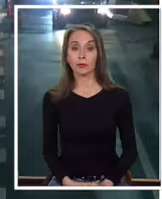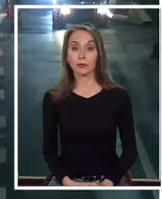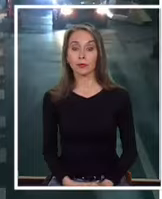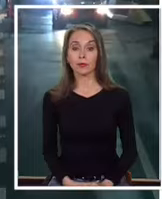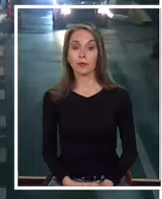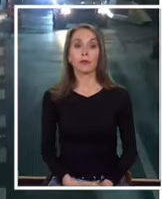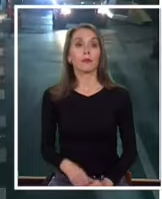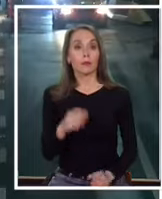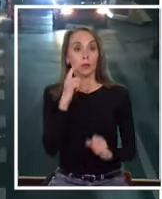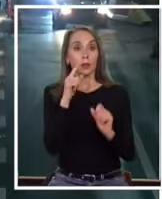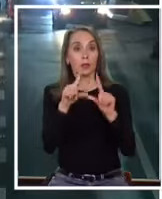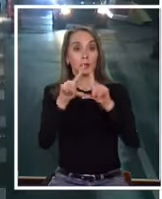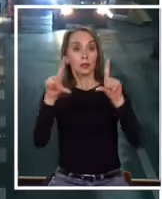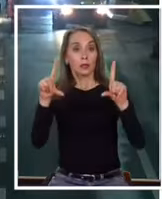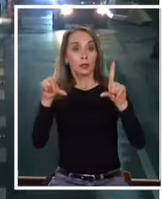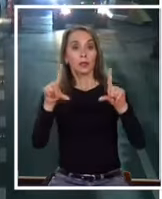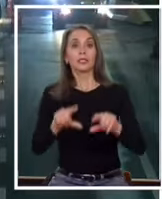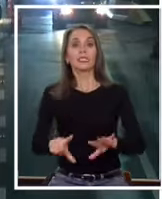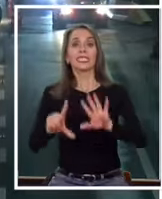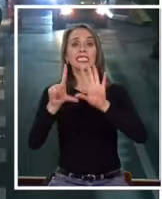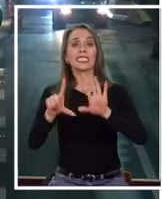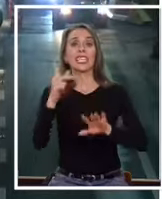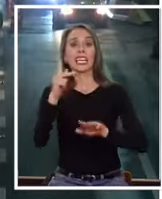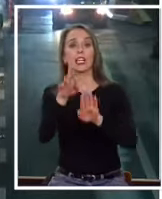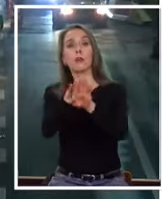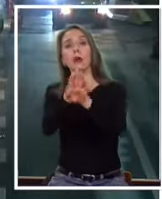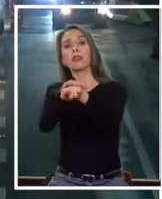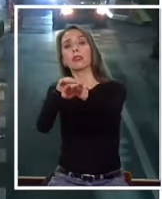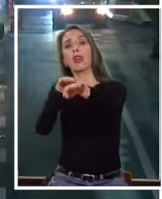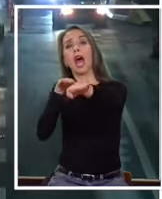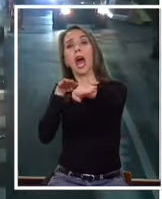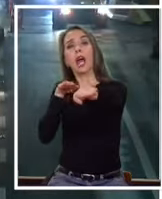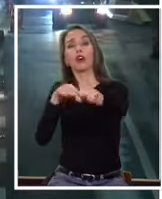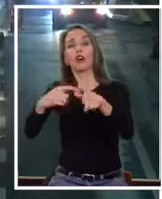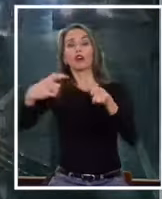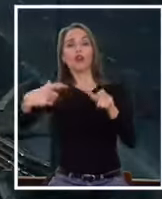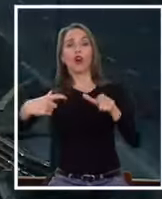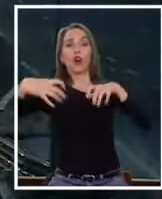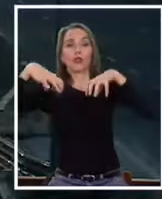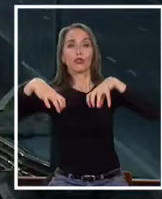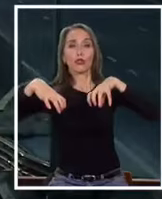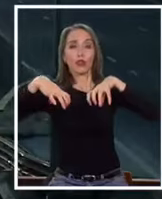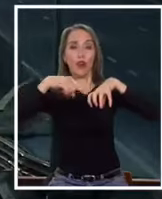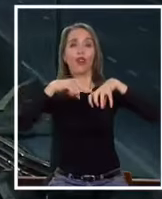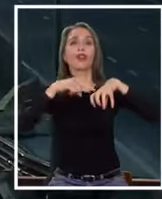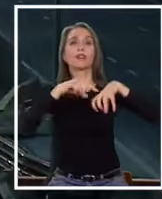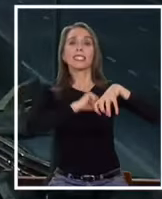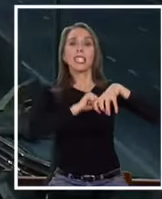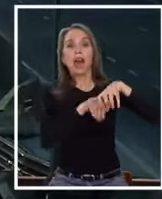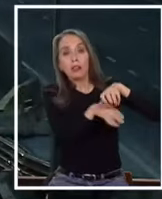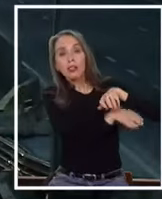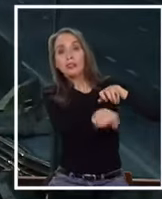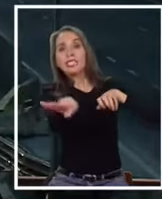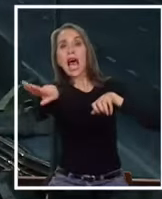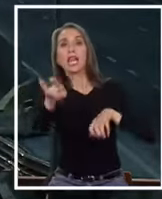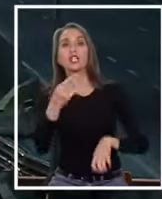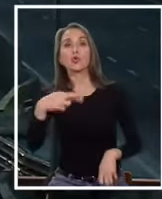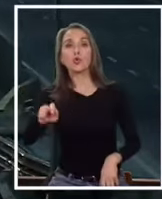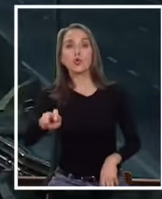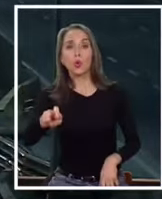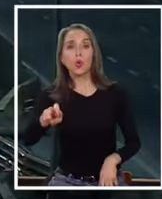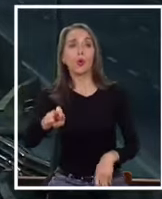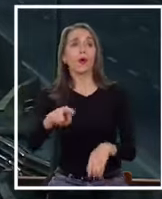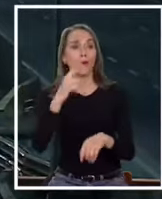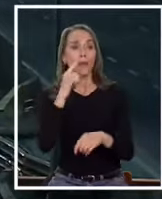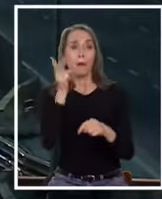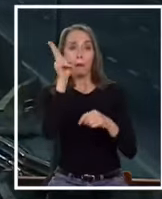Mire esta imagen, son más de 7 kilómetros de taco que se registran en el cordón sanitario de la salida sur de Santiago. Pese a todas las restricciones que hay,